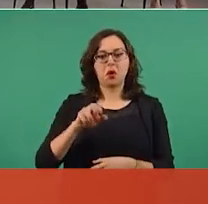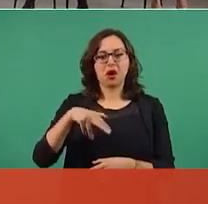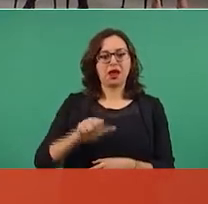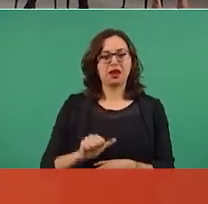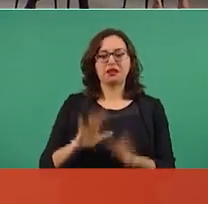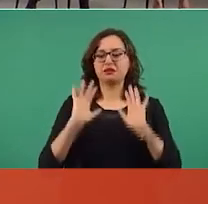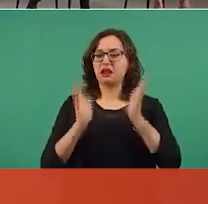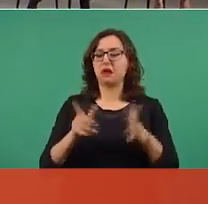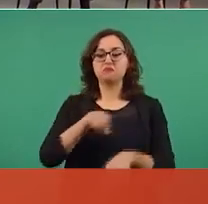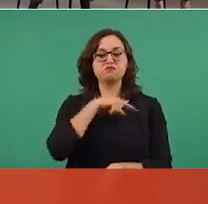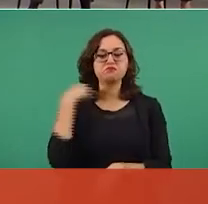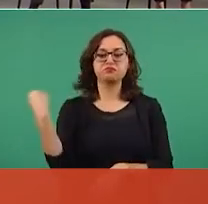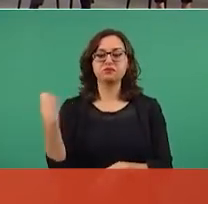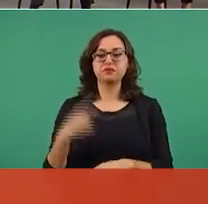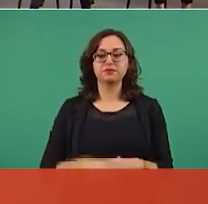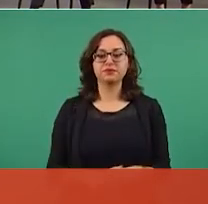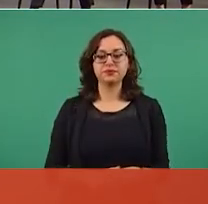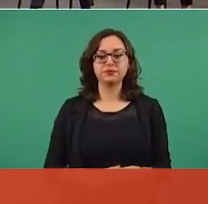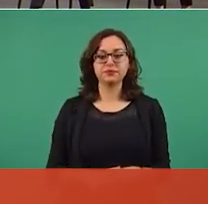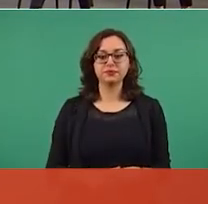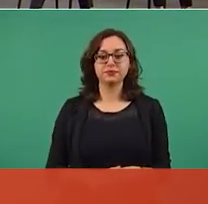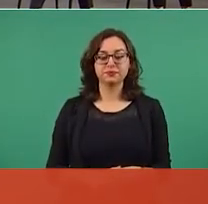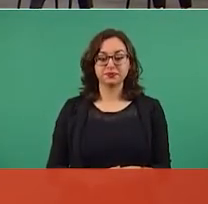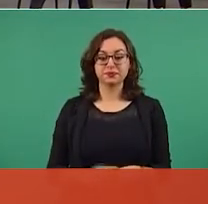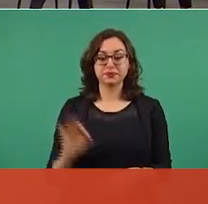O sea, a lo mejor ya la tenían